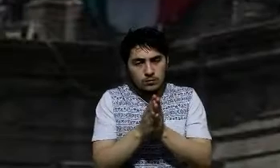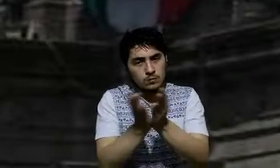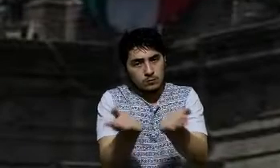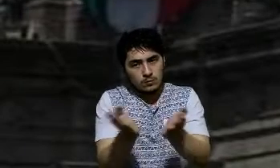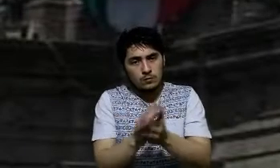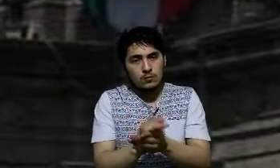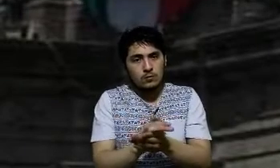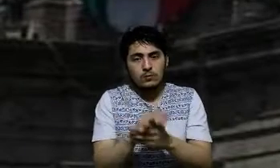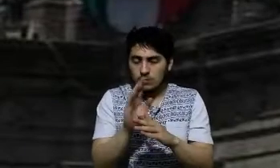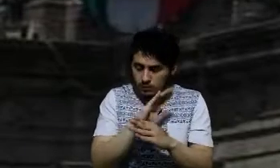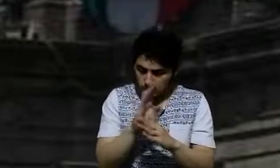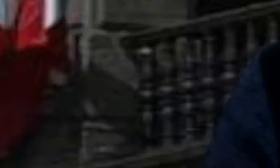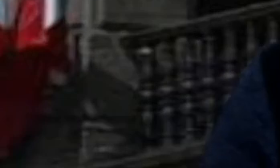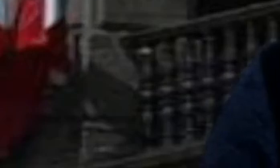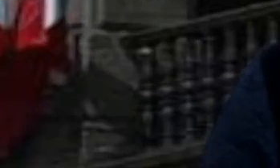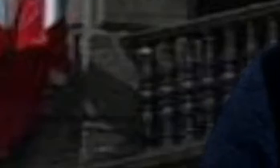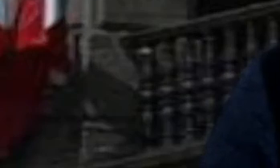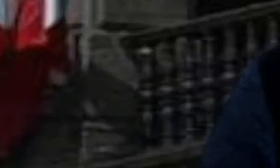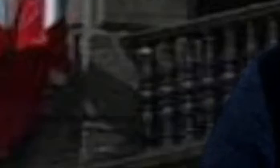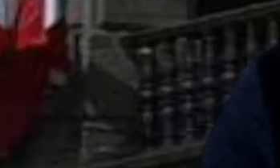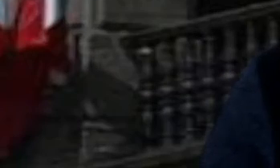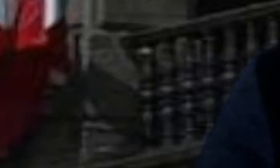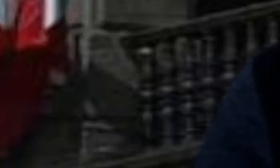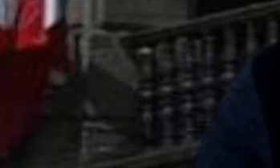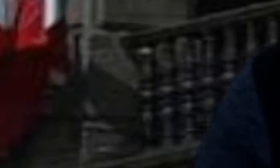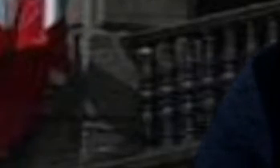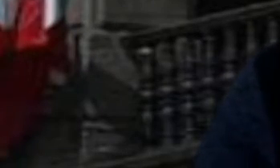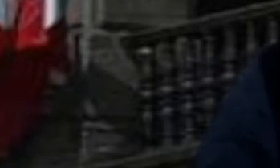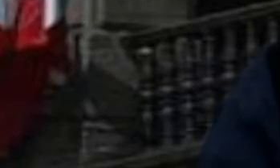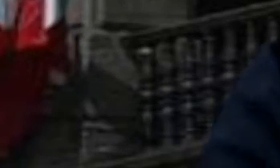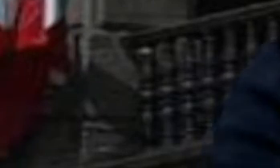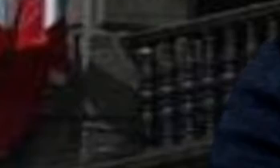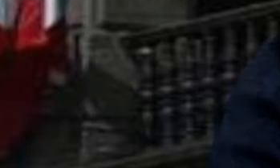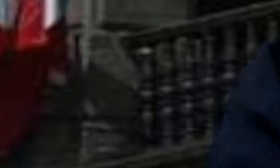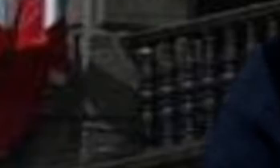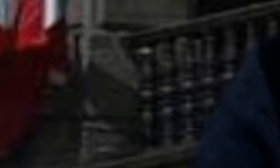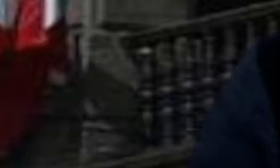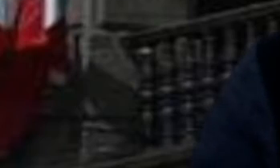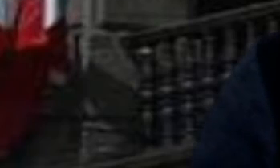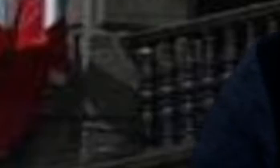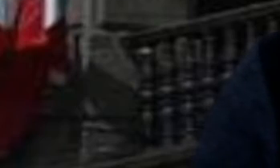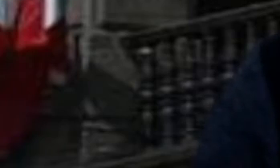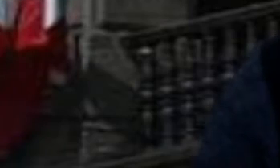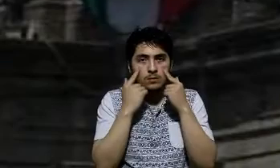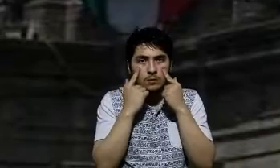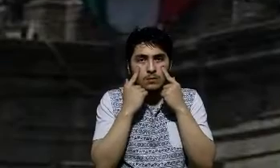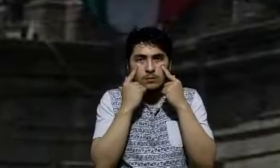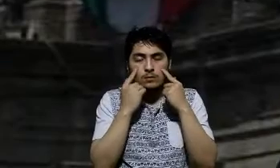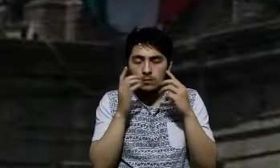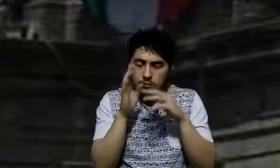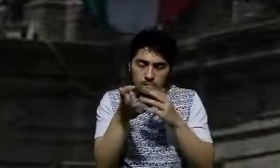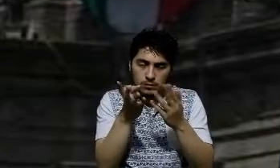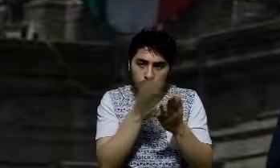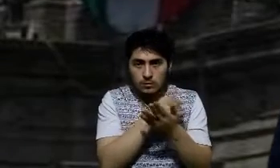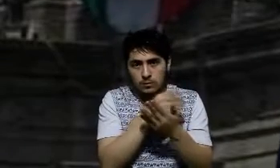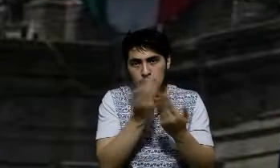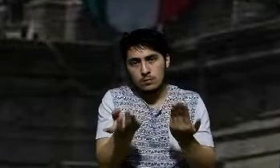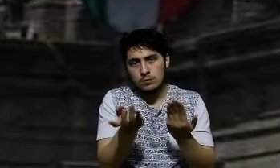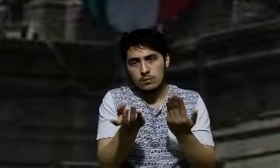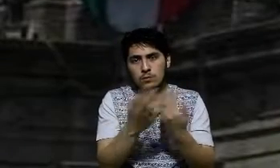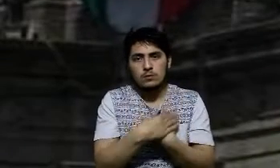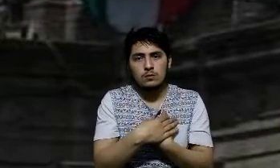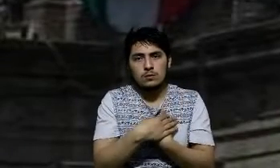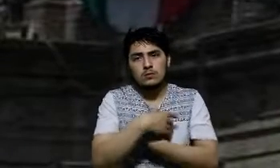Amigos, recapitulando mis propuestas, les quiero aclarar que ya no va a haber más